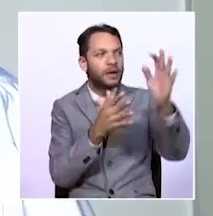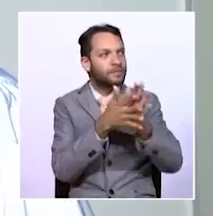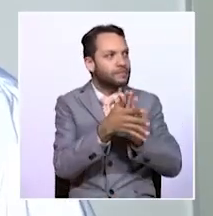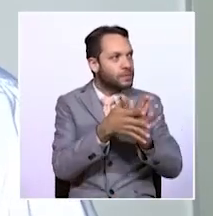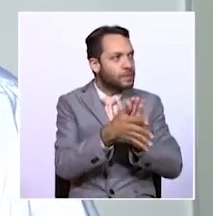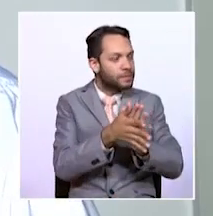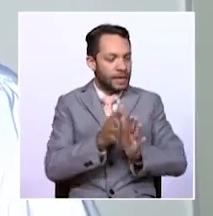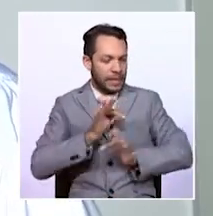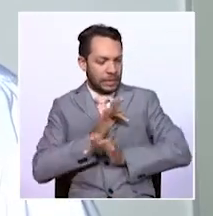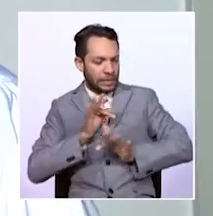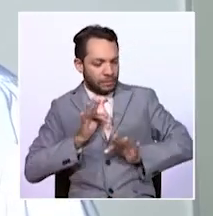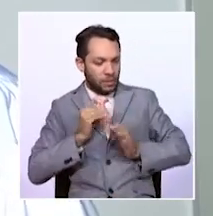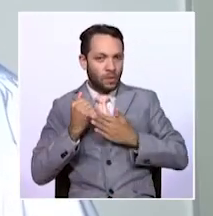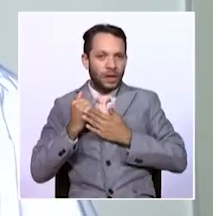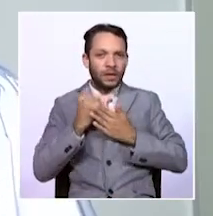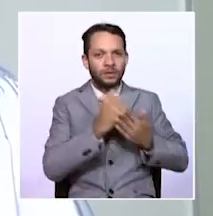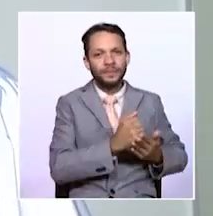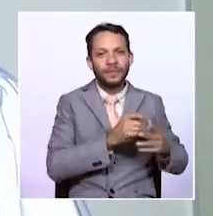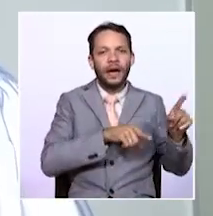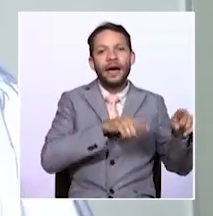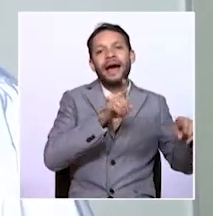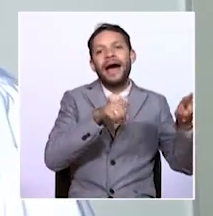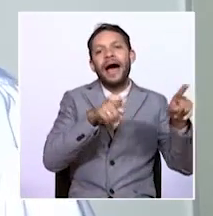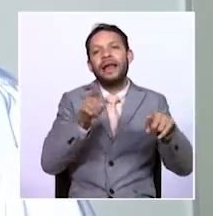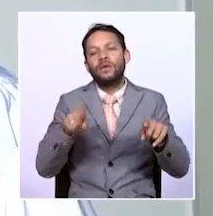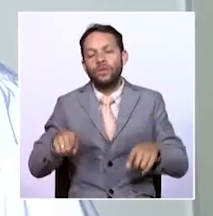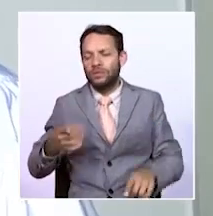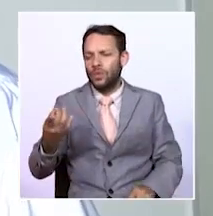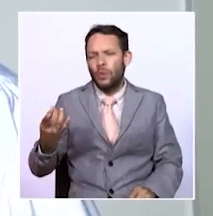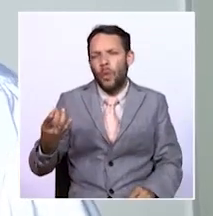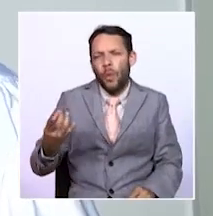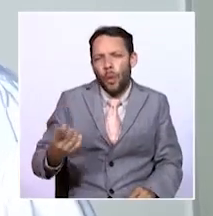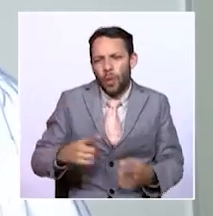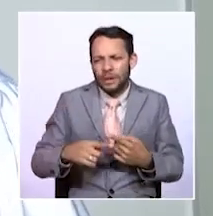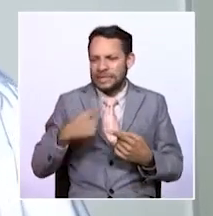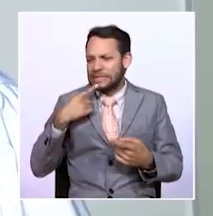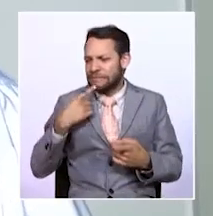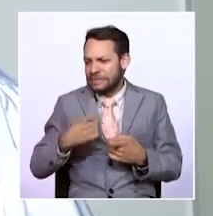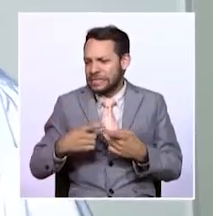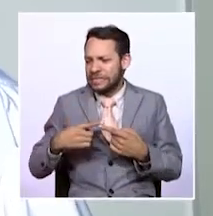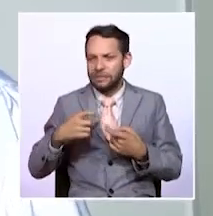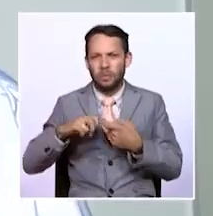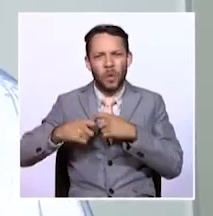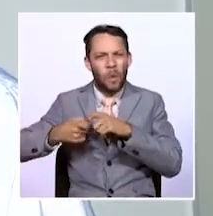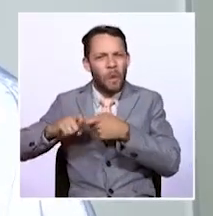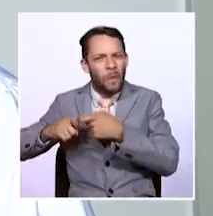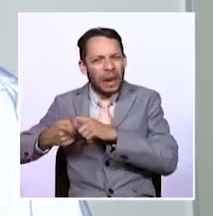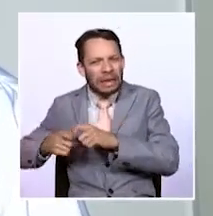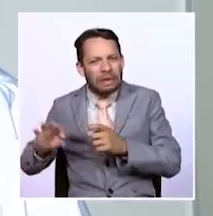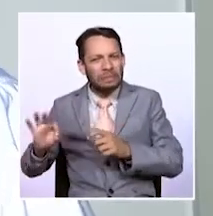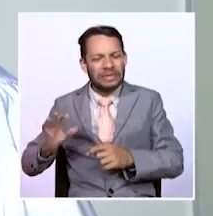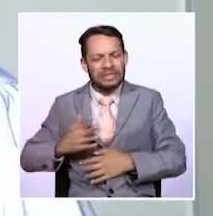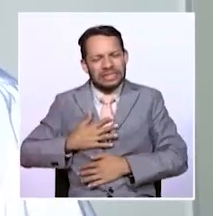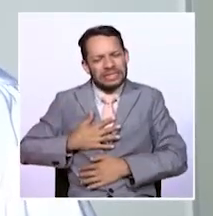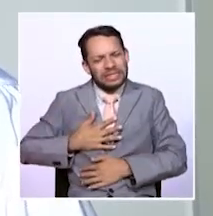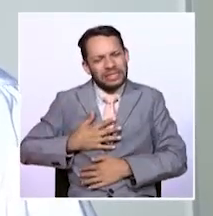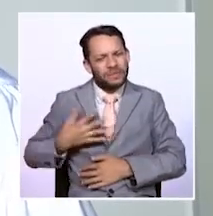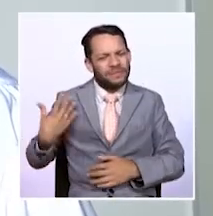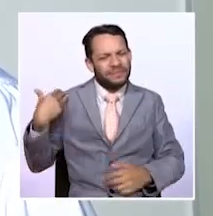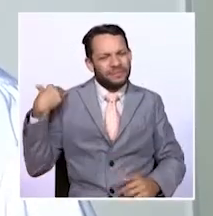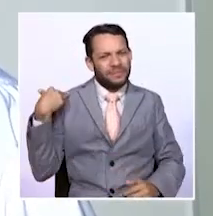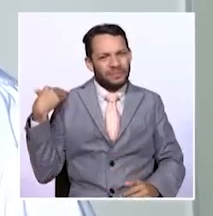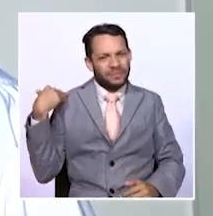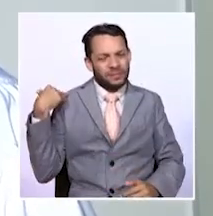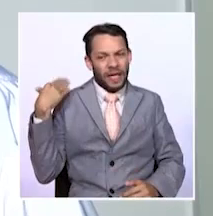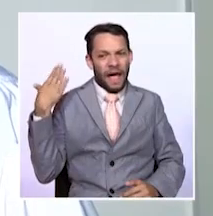porque muchos pacientes consultan por diferentes molestias. Por ejemplo, vemos muy frecuente que consultan por dolor lumbar, y el dolor